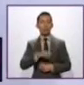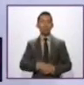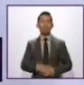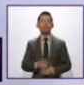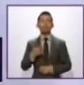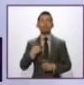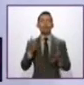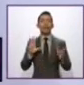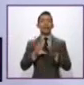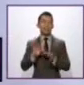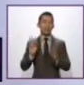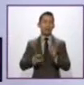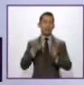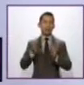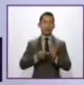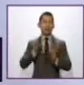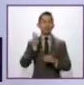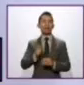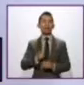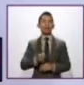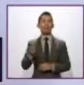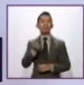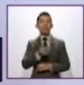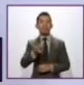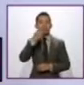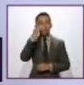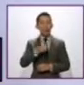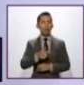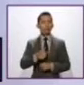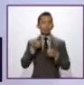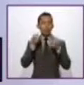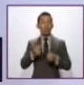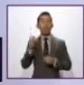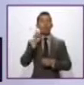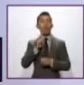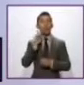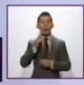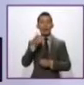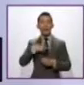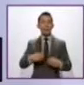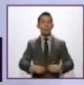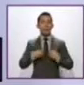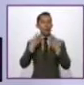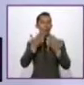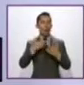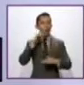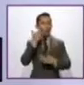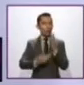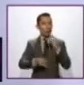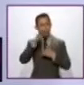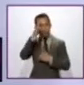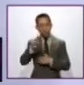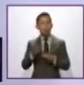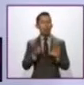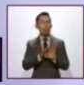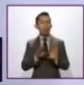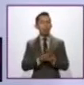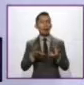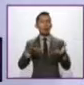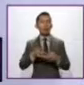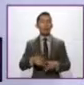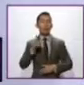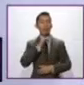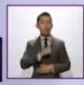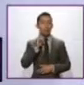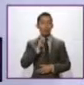en otros momentos, lo que necesitamos para garantizarles a las mujeres una vida libre de violencia es que cada una de